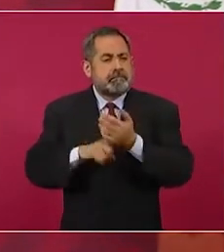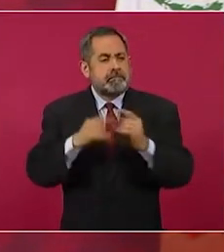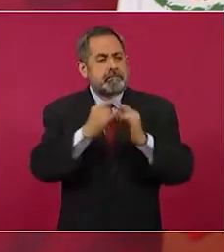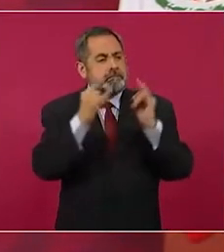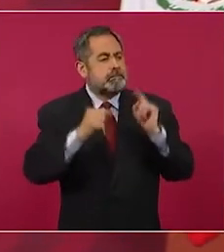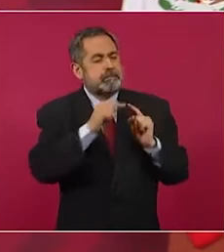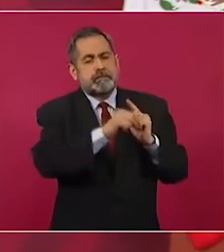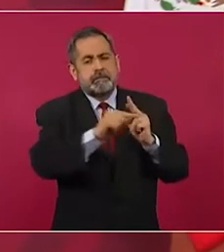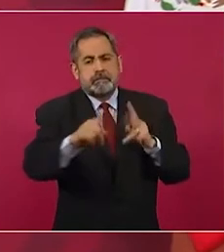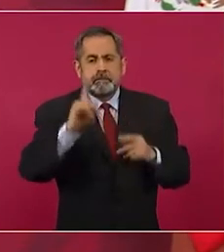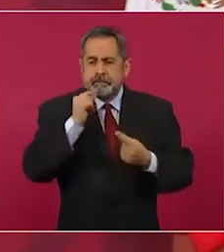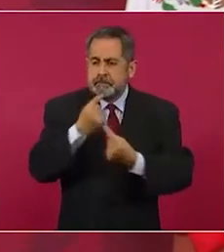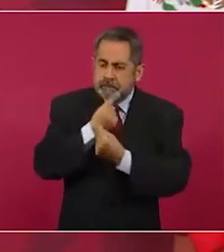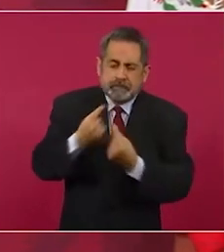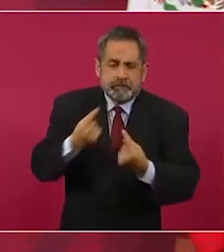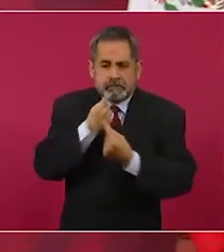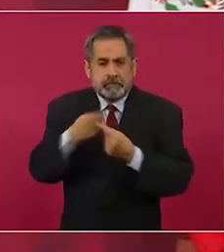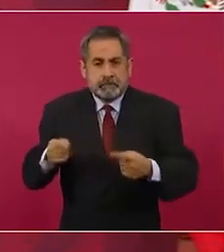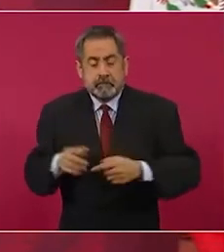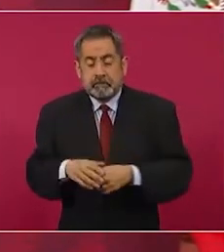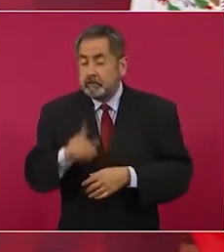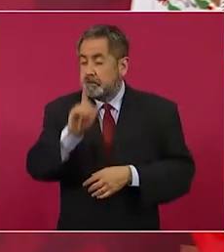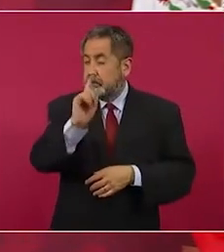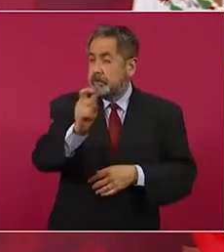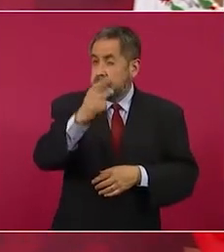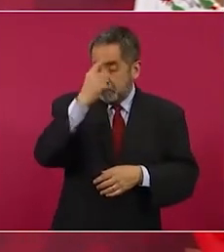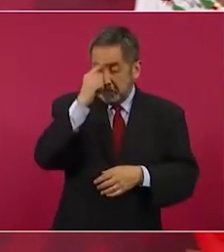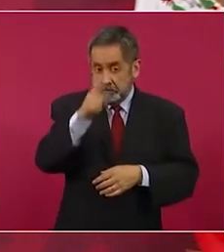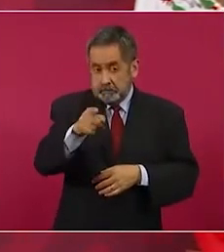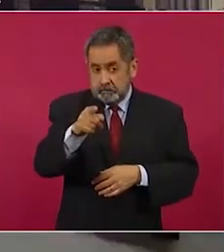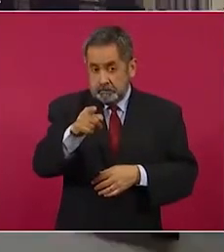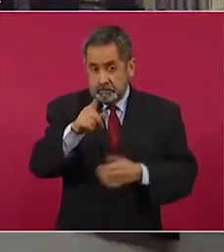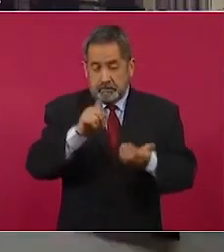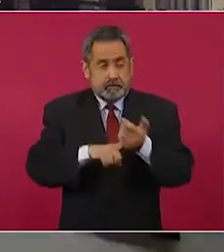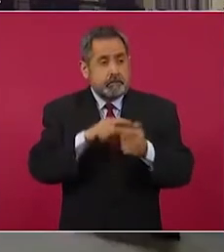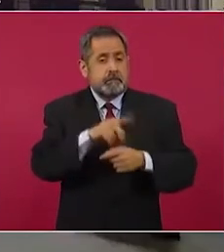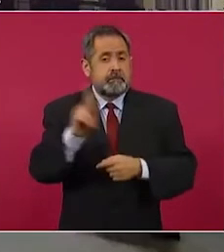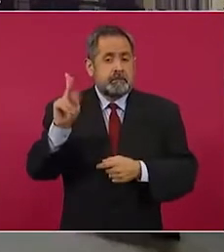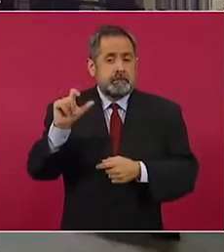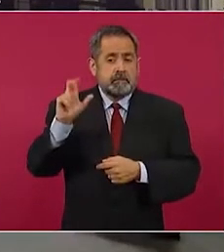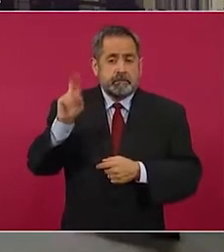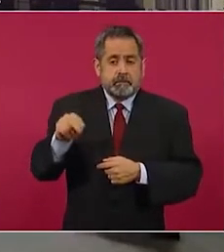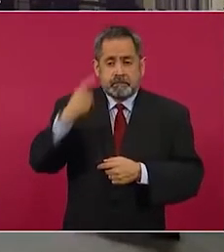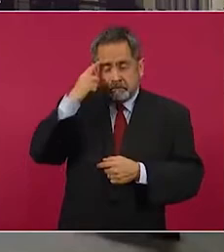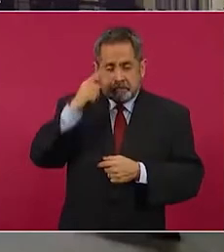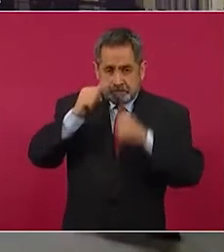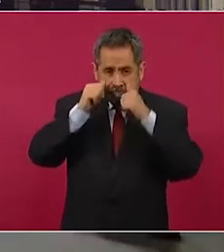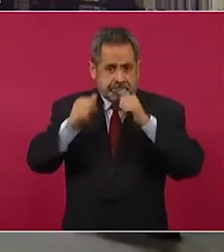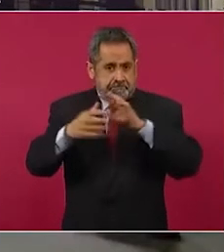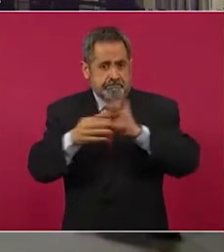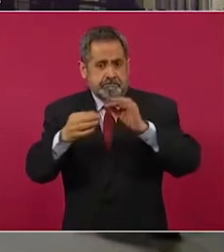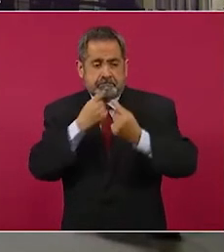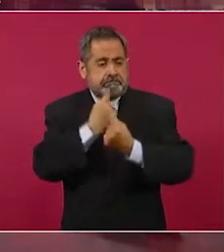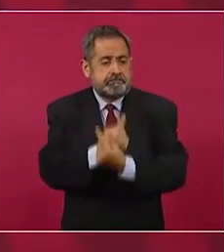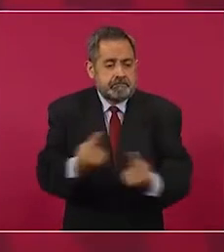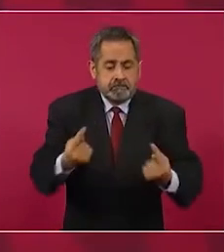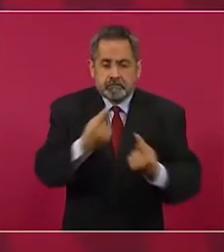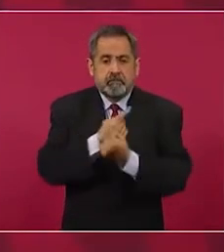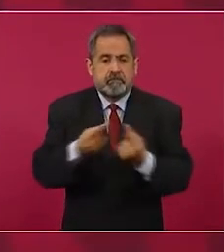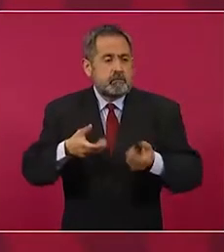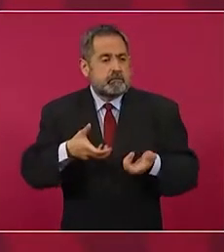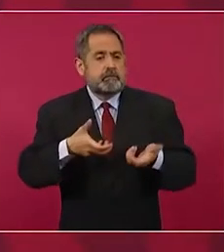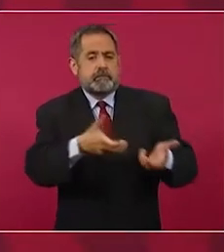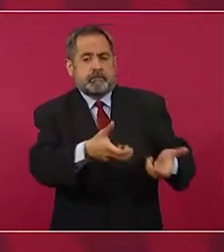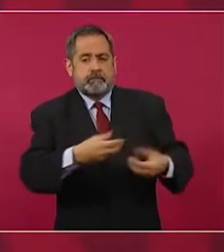albergues, ¿no?, de niñas, niños. Tenemos pendiente lo del plan de atención a niñas, niños de la